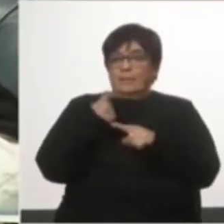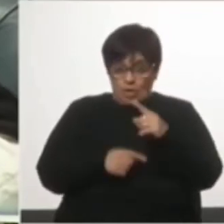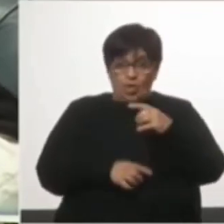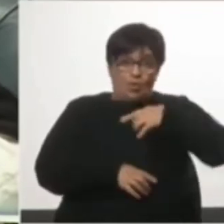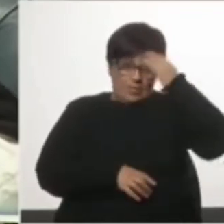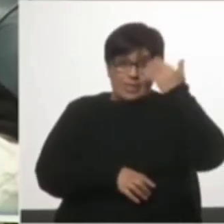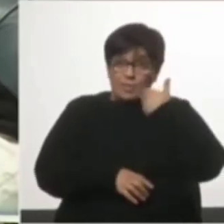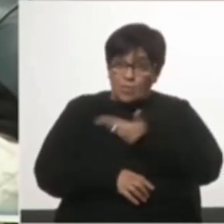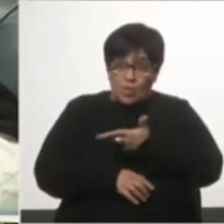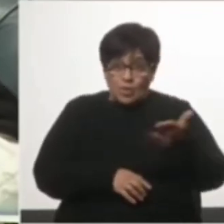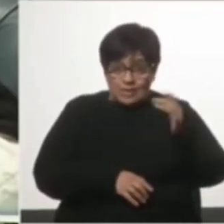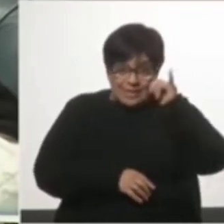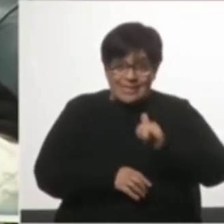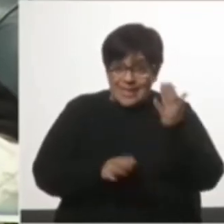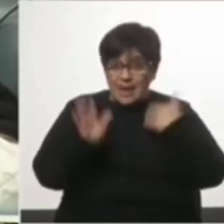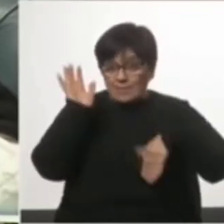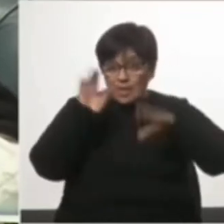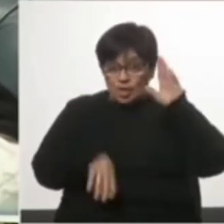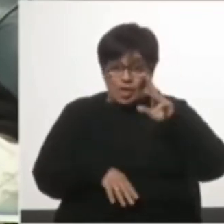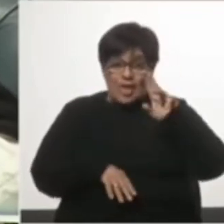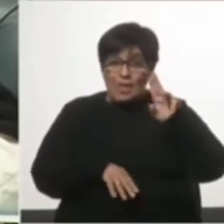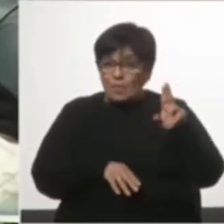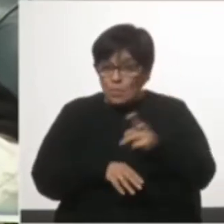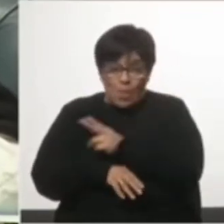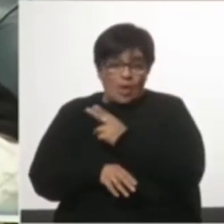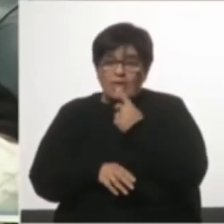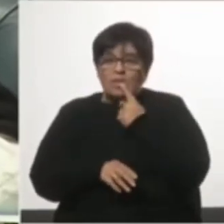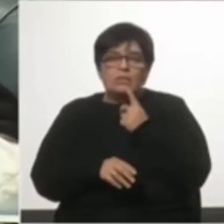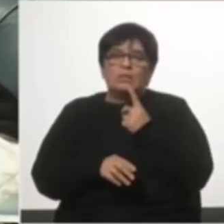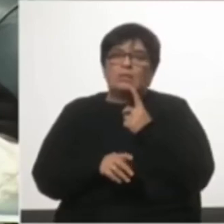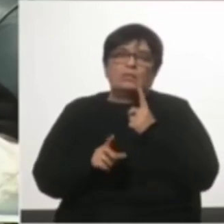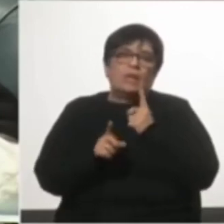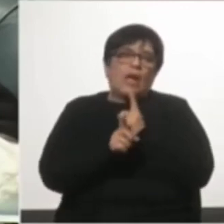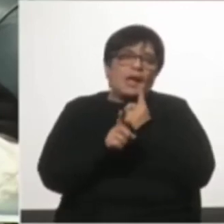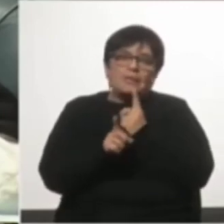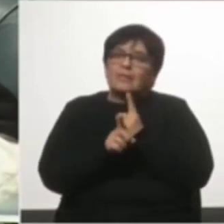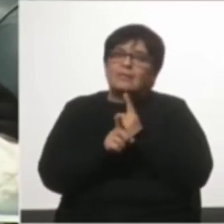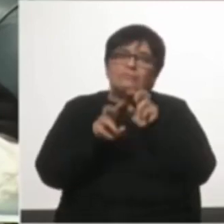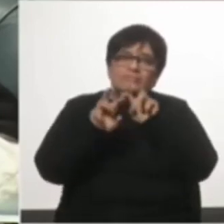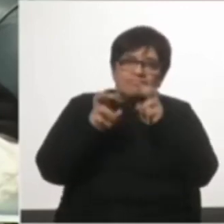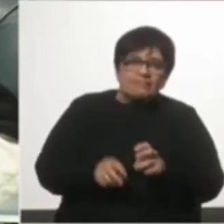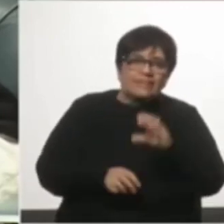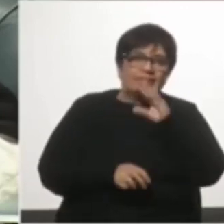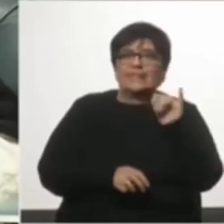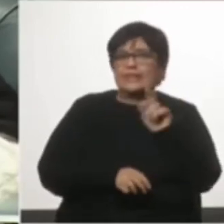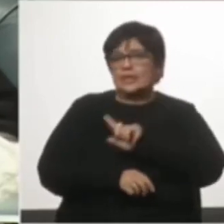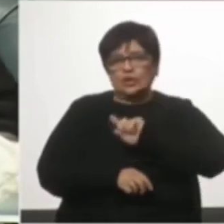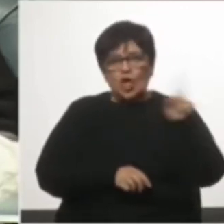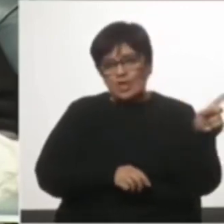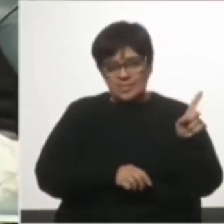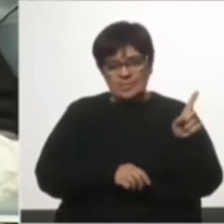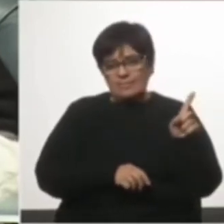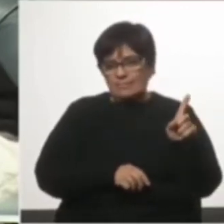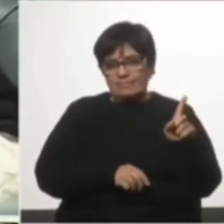confirma que gran parte de los fallecidos no habían recibido atención en CTI. Y